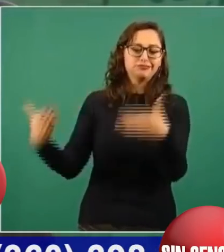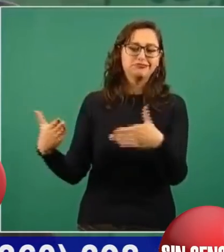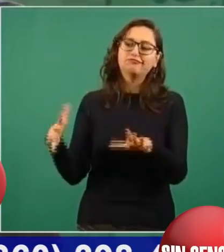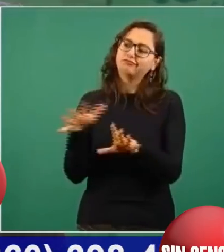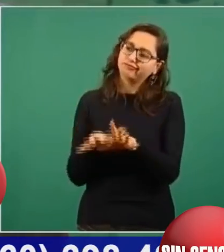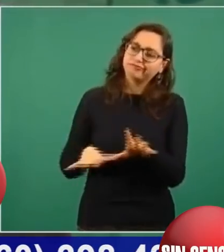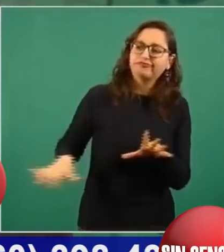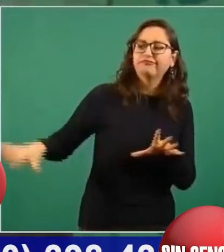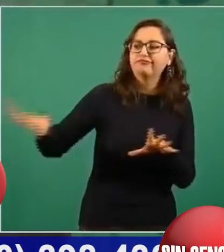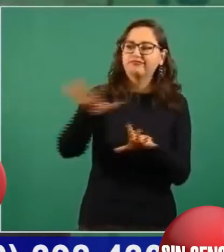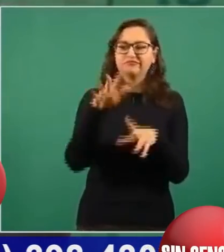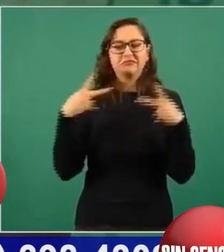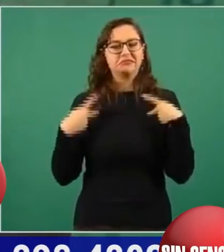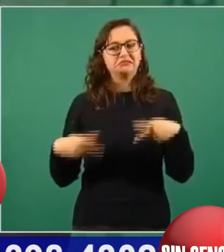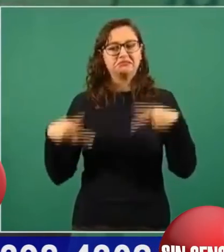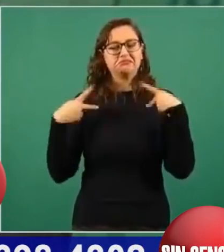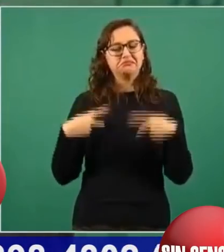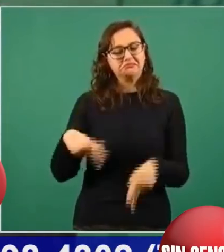el pueblo es mucha pieza.